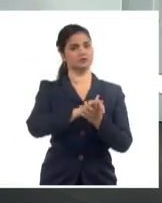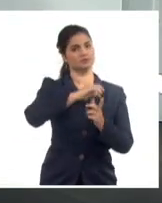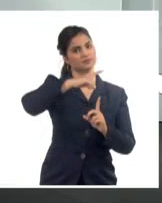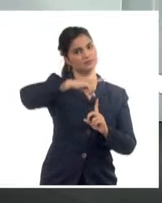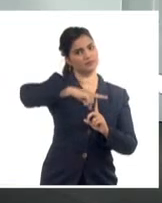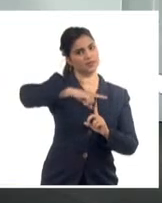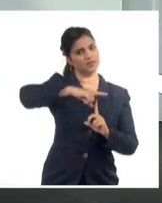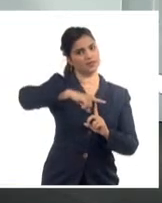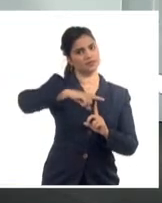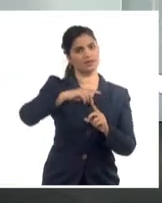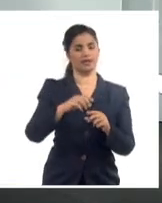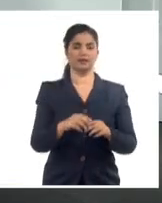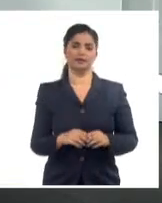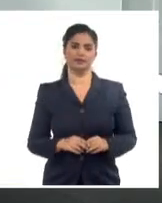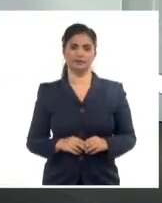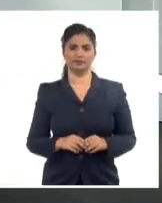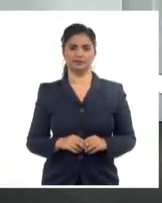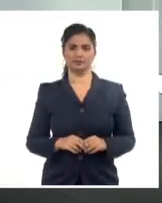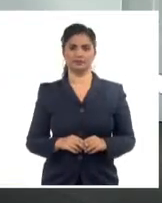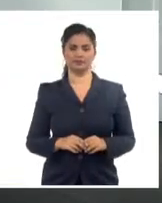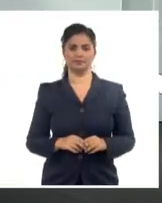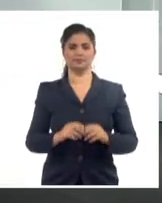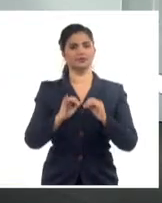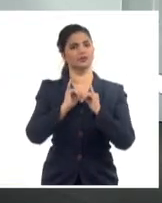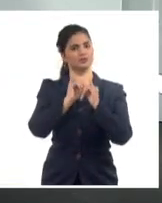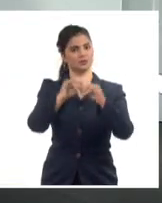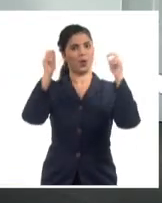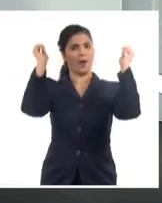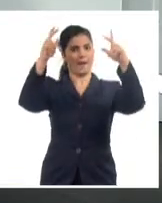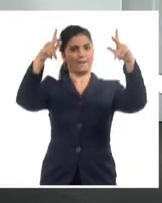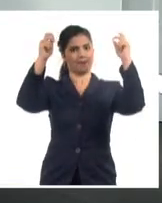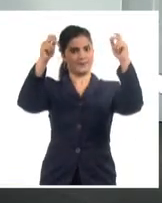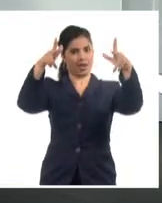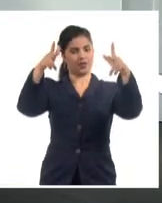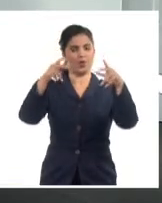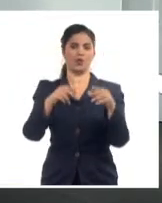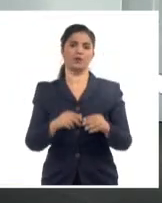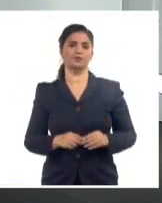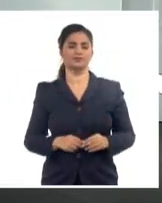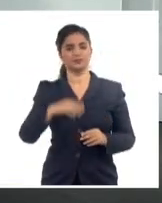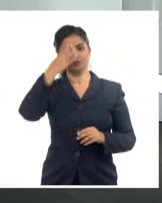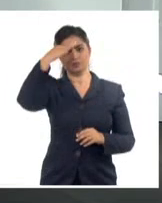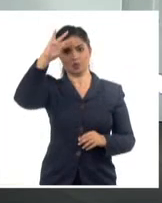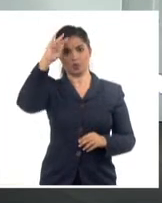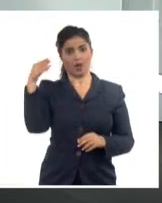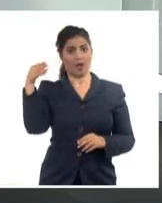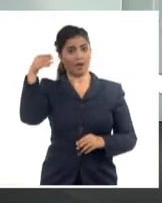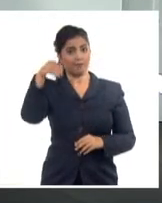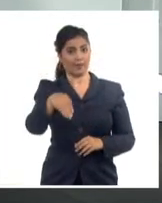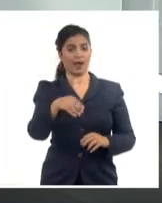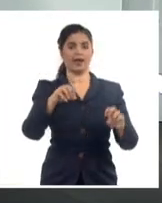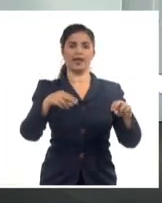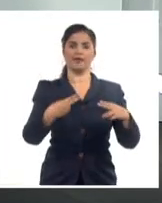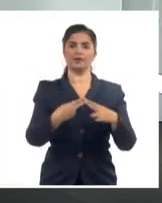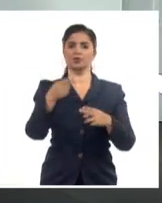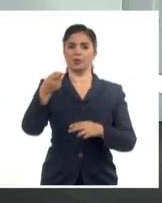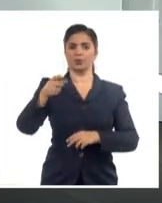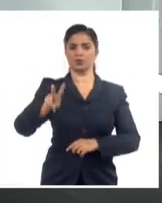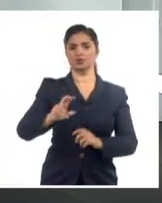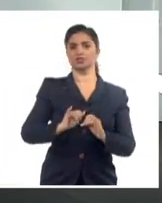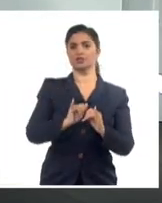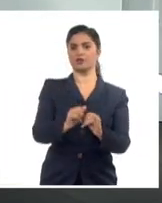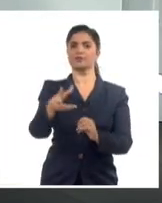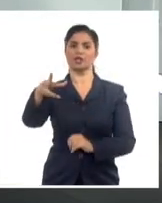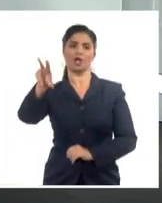Matanzas. Continuamos con el béisbol. Cuba tiene asegurado el boleto al Premier 12 tras anunciarse el nuevo ranking mundial de